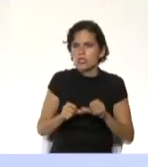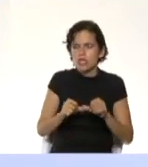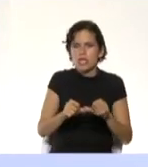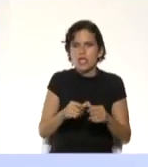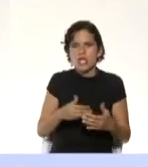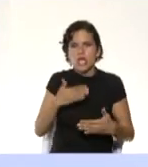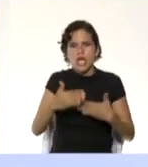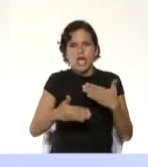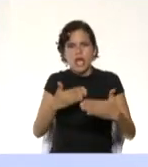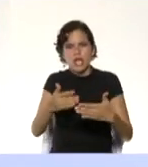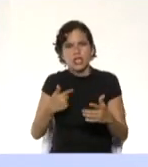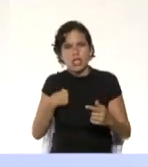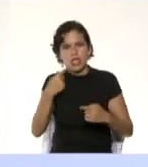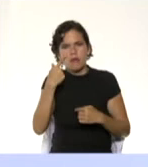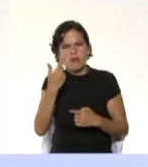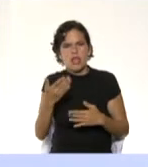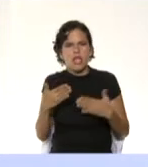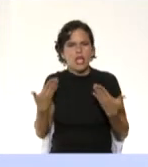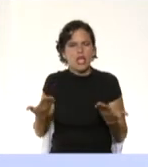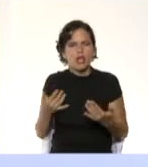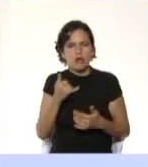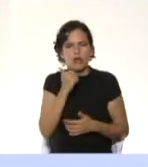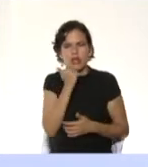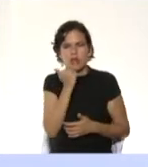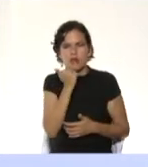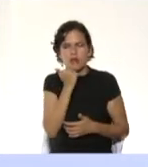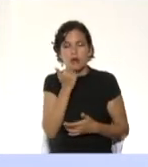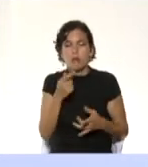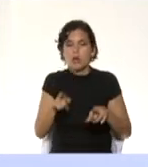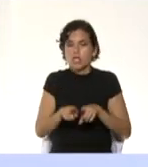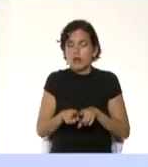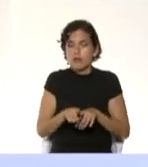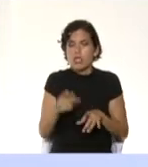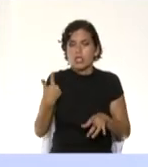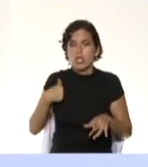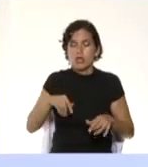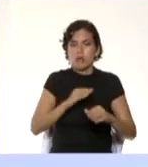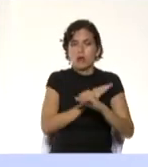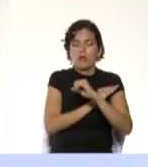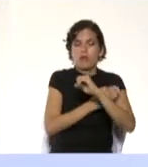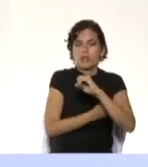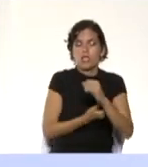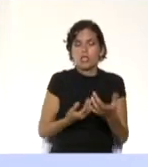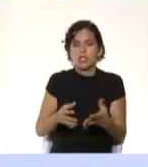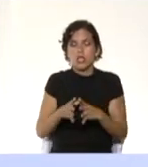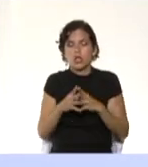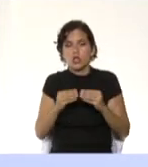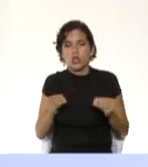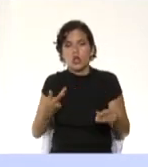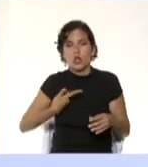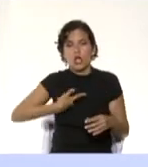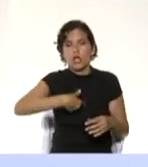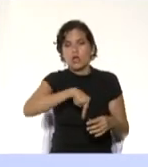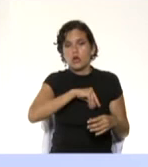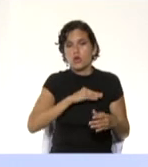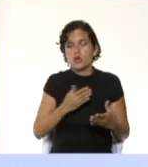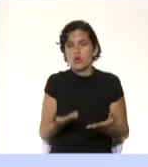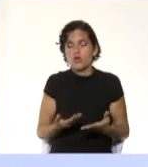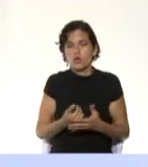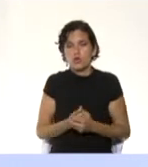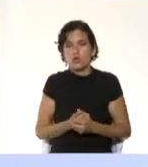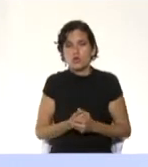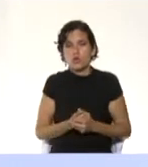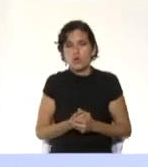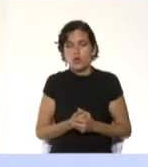poder seguir adelante y ver cuáles son nuestras fallas. Y también debemos fortalecer